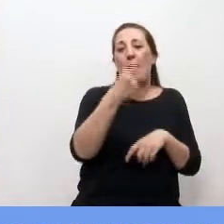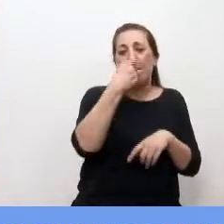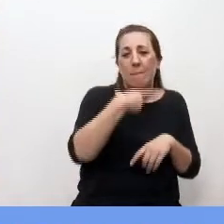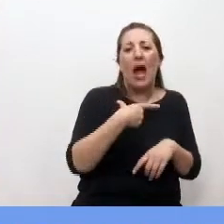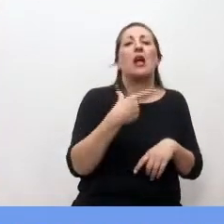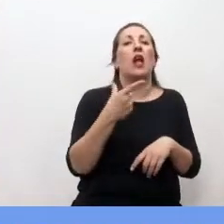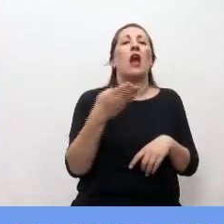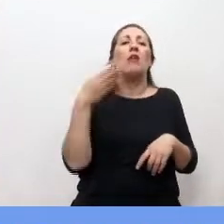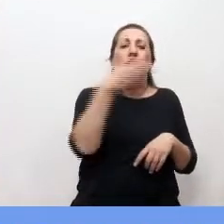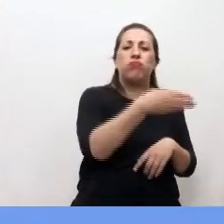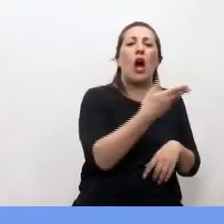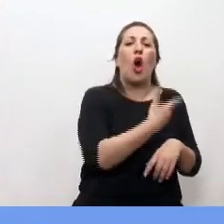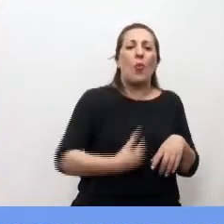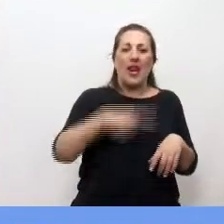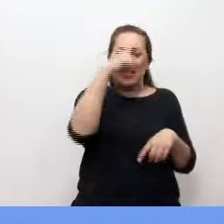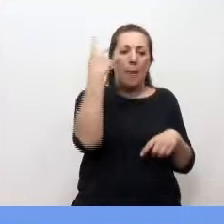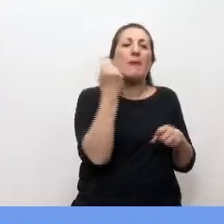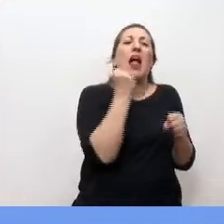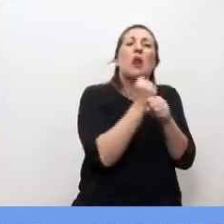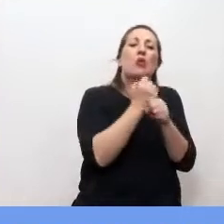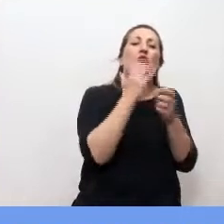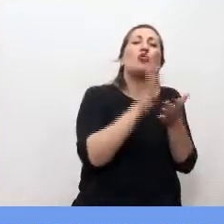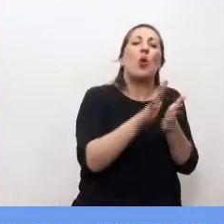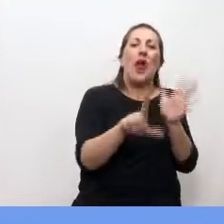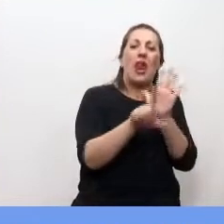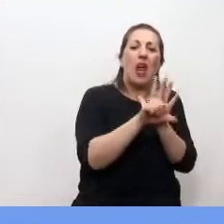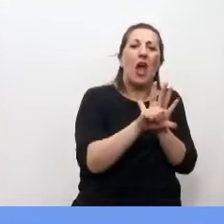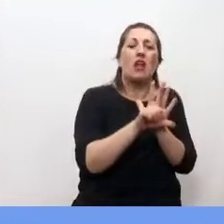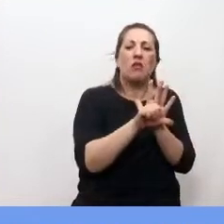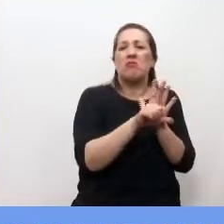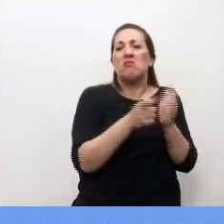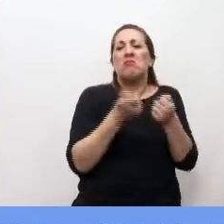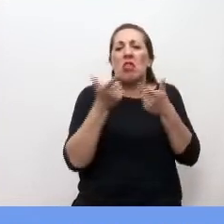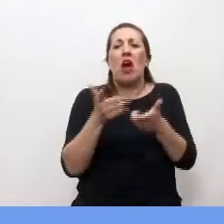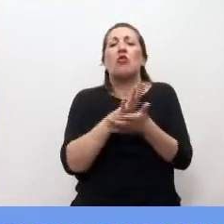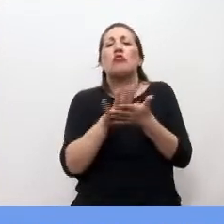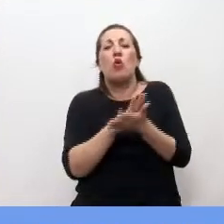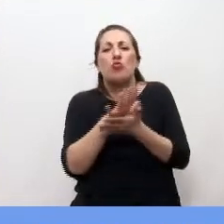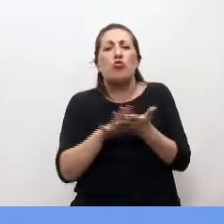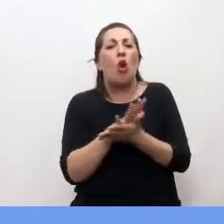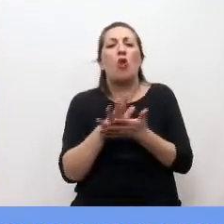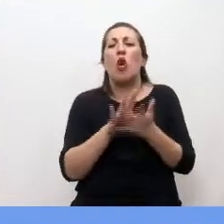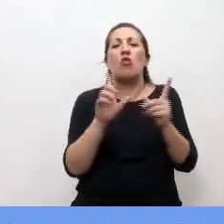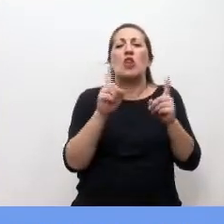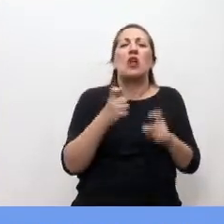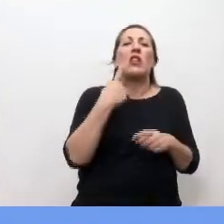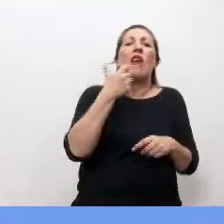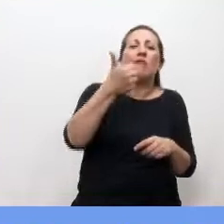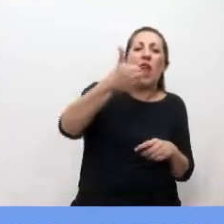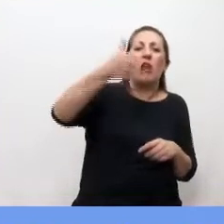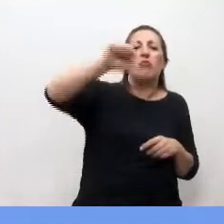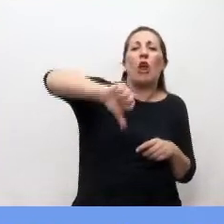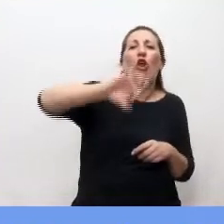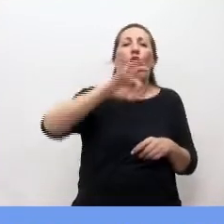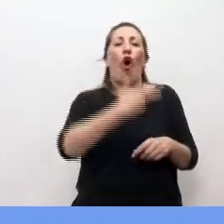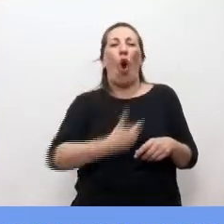a trabajar sobre esta ley y reciben respuestas sin tener que pasar por El pulgar arriba del gobernador